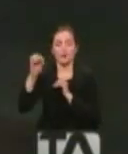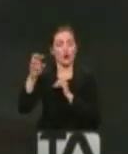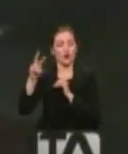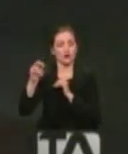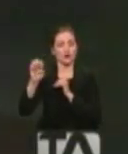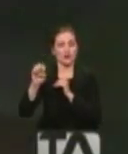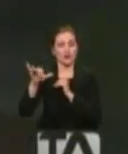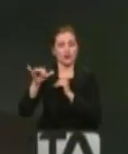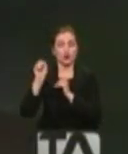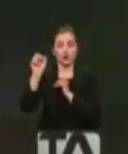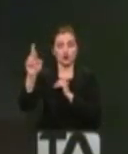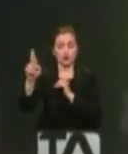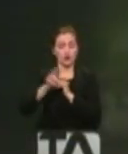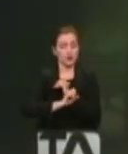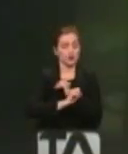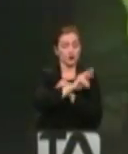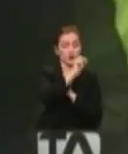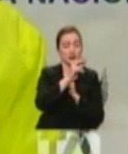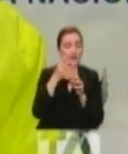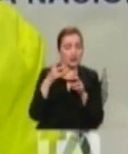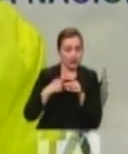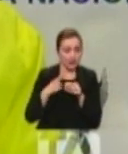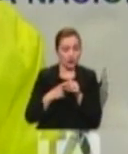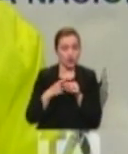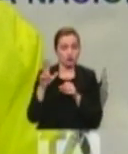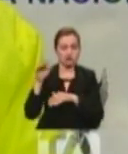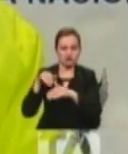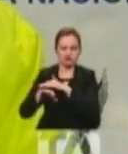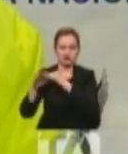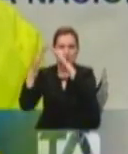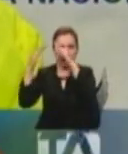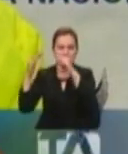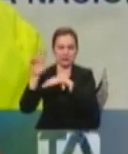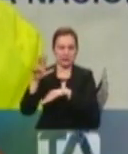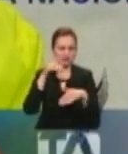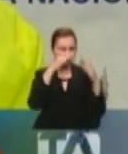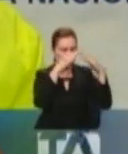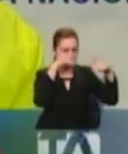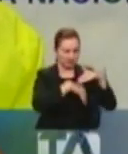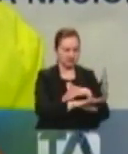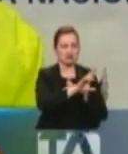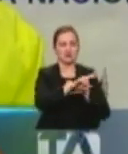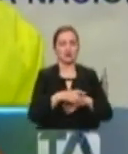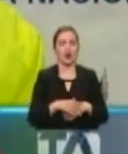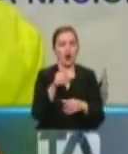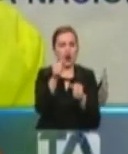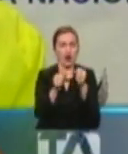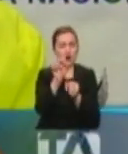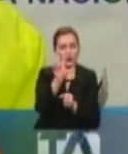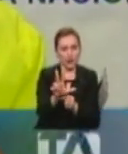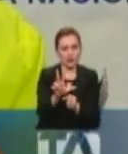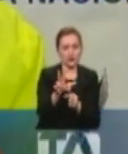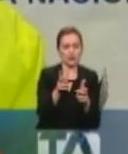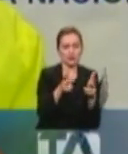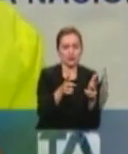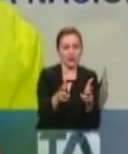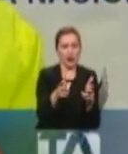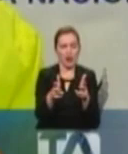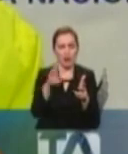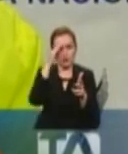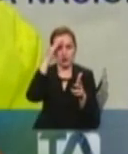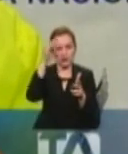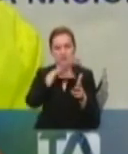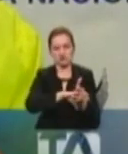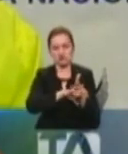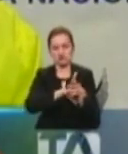norte de Quito realizó la policía. La incautación de 3 automotores, de los cuales eran utilizados